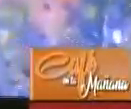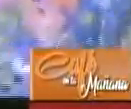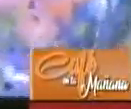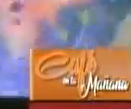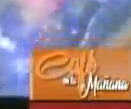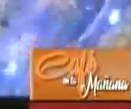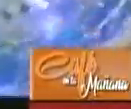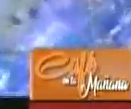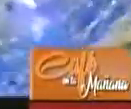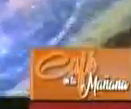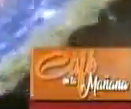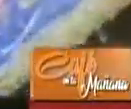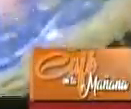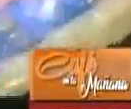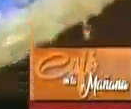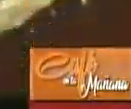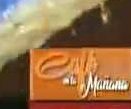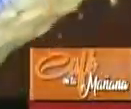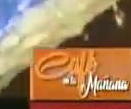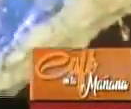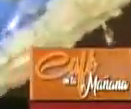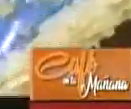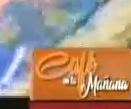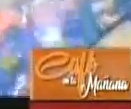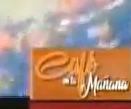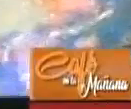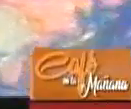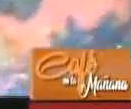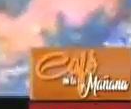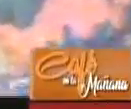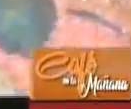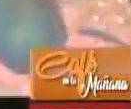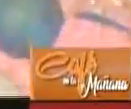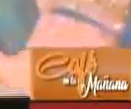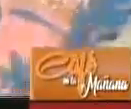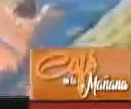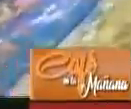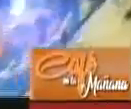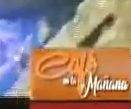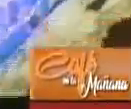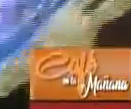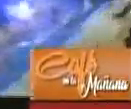esta patria buena que se llama Venezuela.